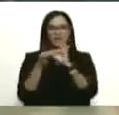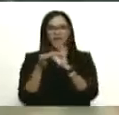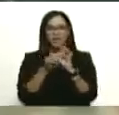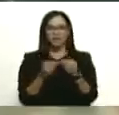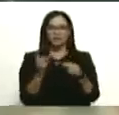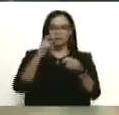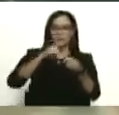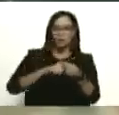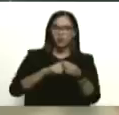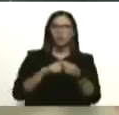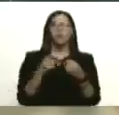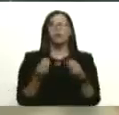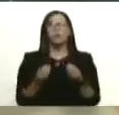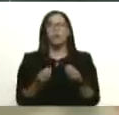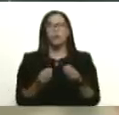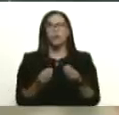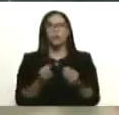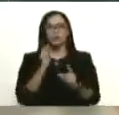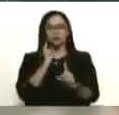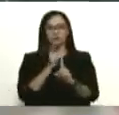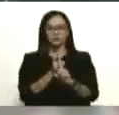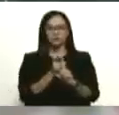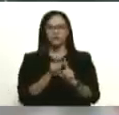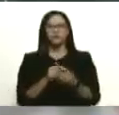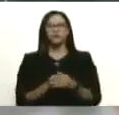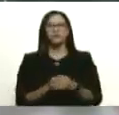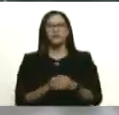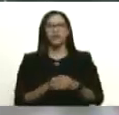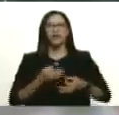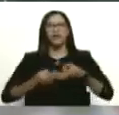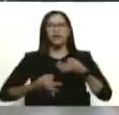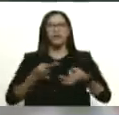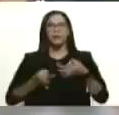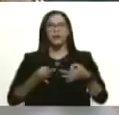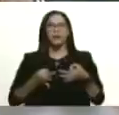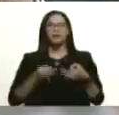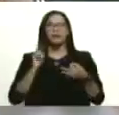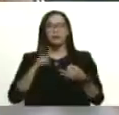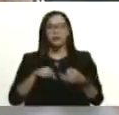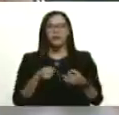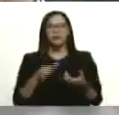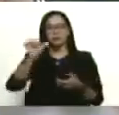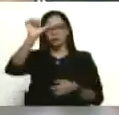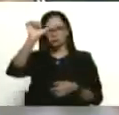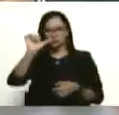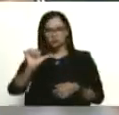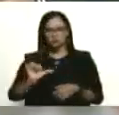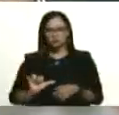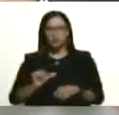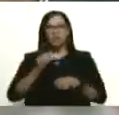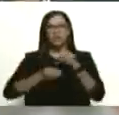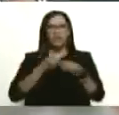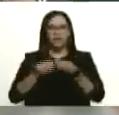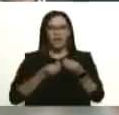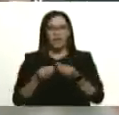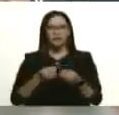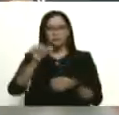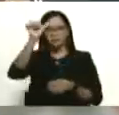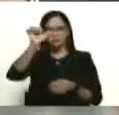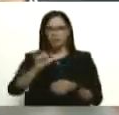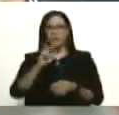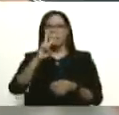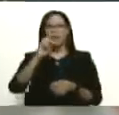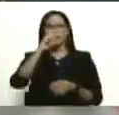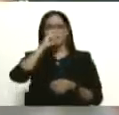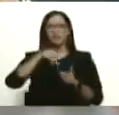vínculos muy, muy, muy concretos, muy directos, explicados además por analistas que hacen también la lectura 20 años después,